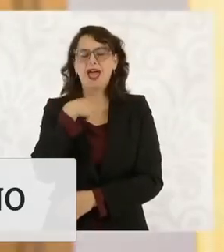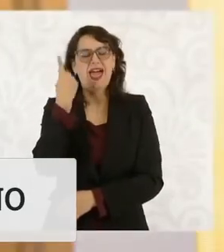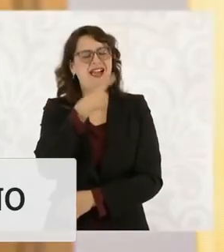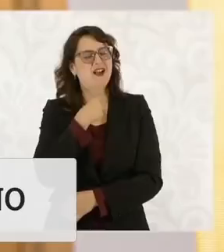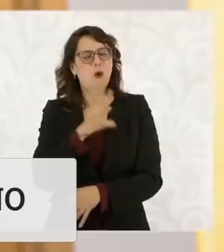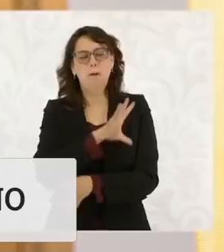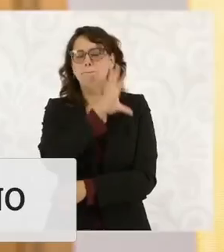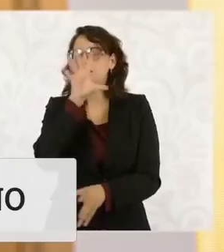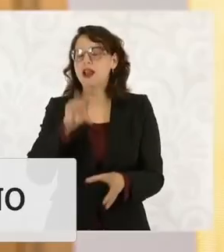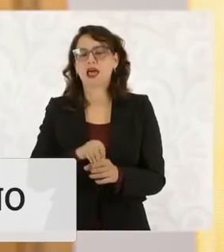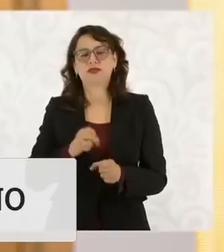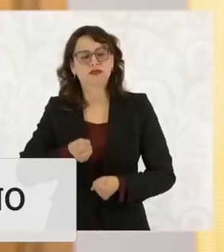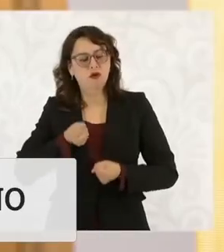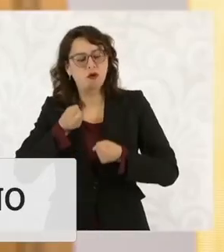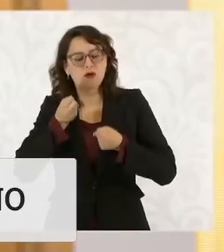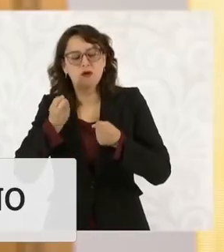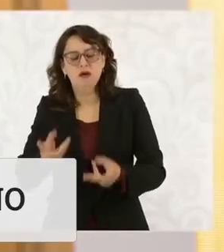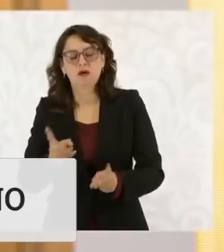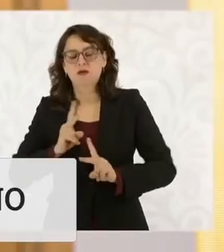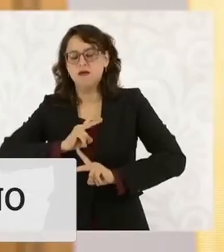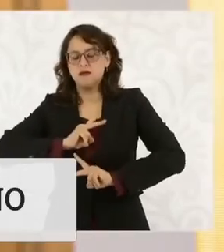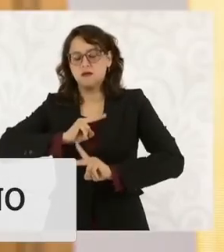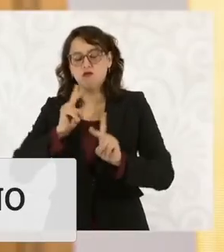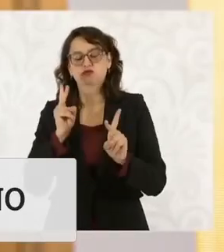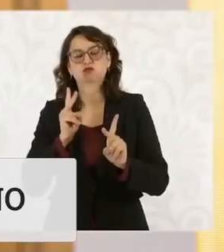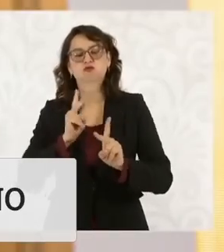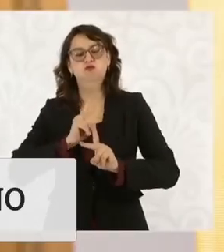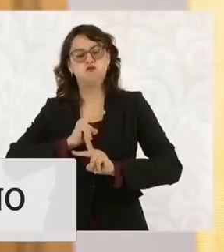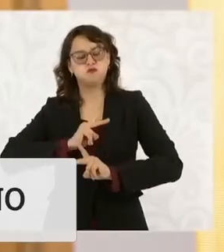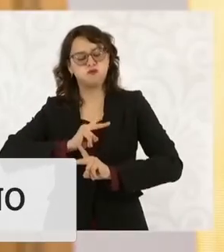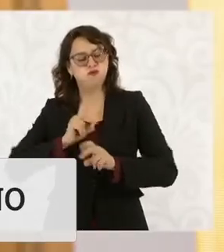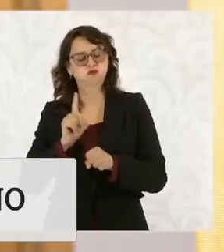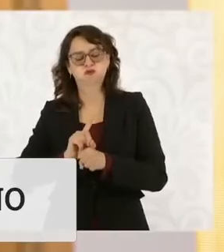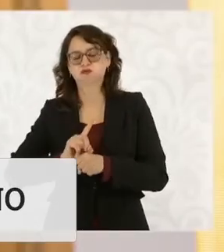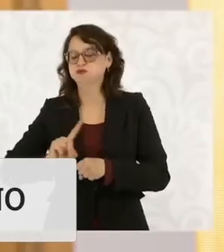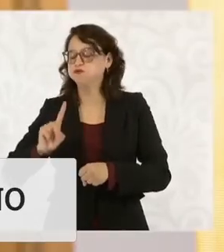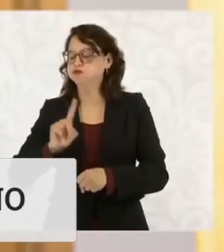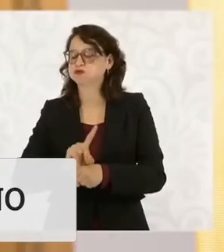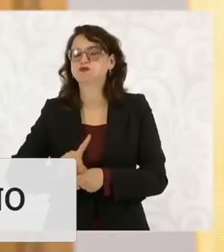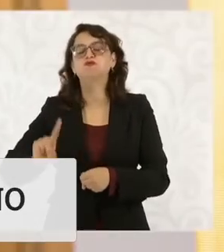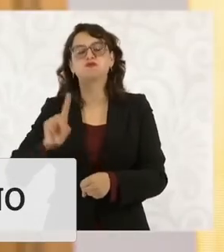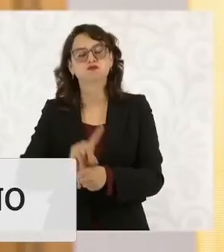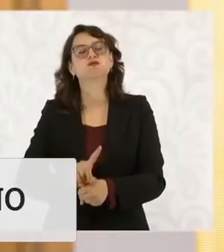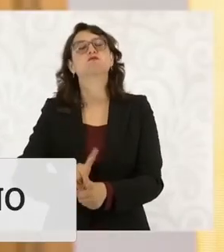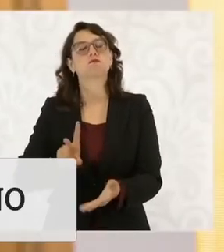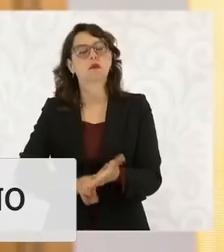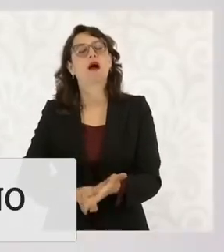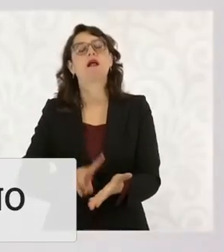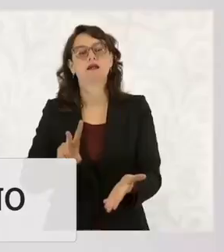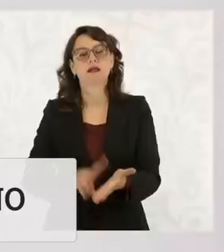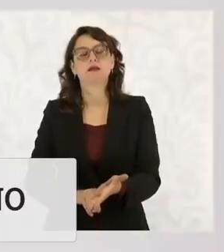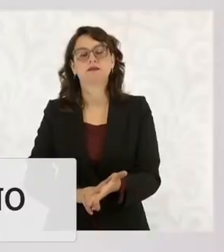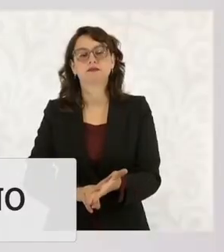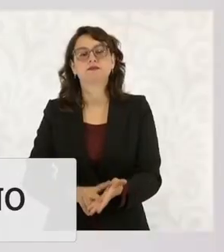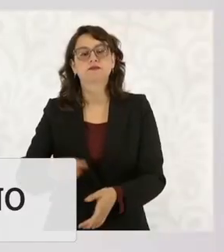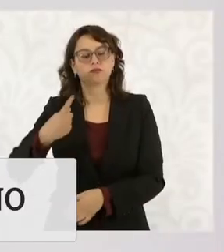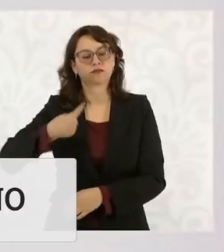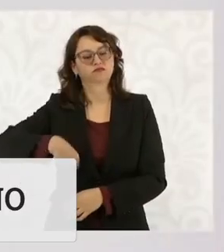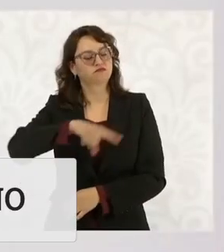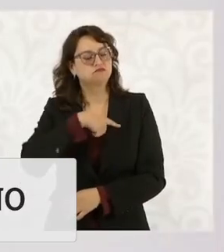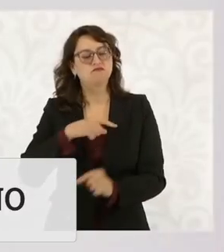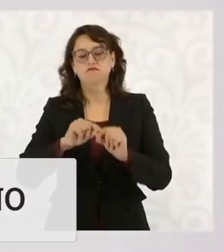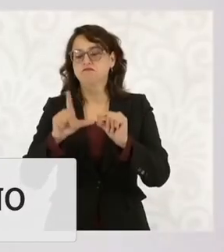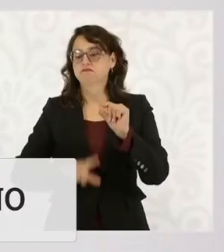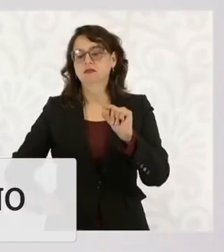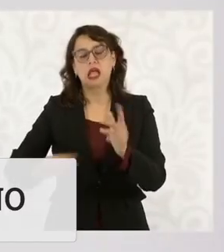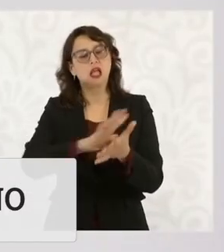cada minuto y cada aliento de nuestros días. Llegamos a seguir transformando la